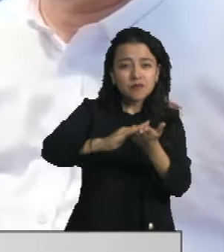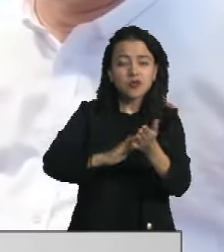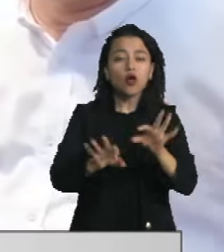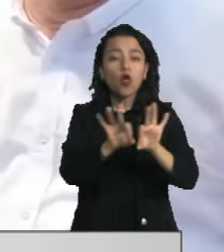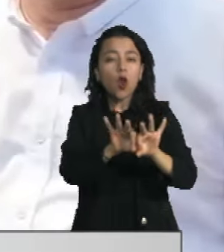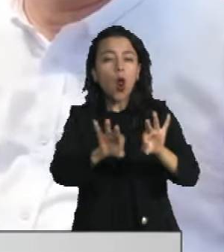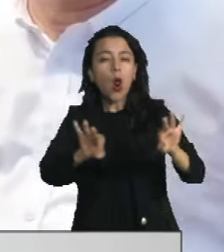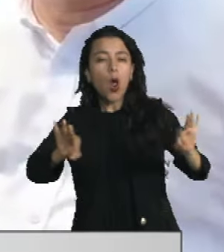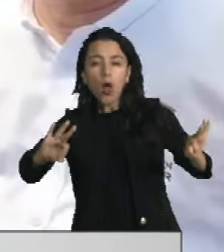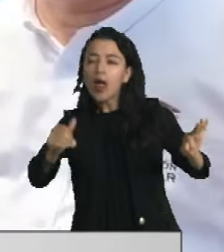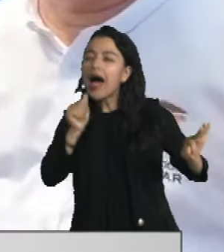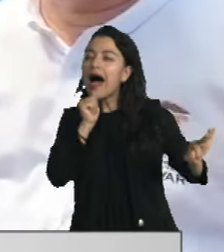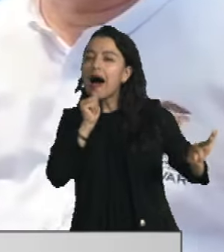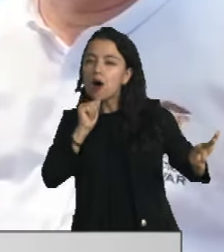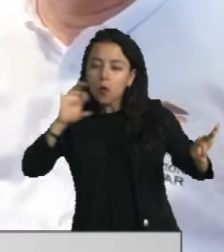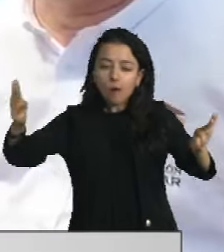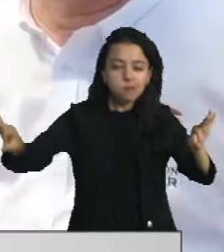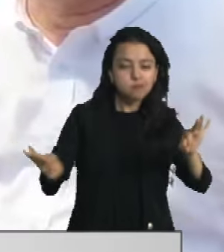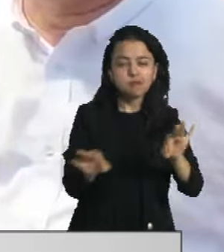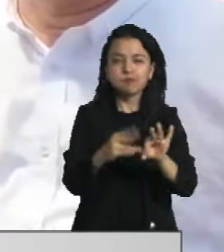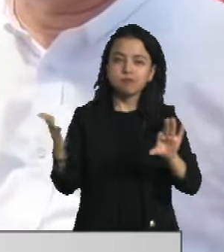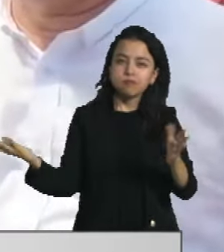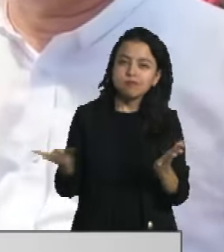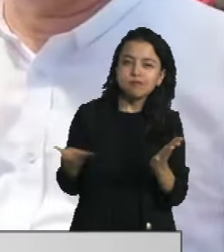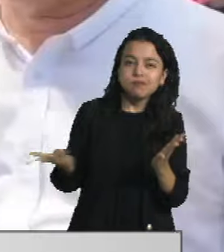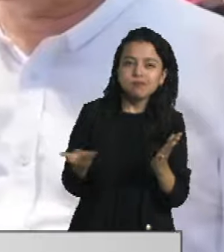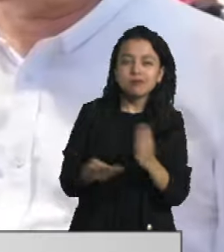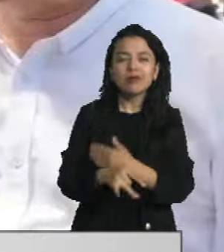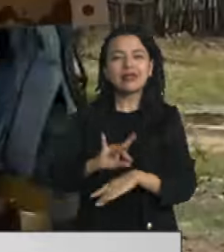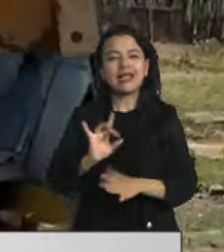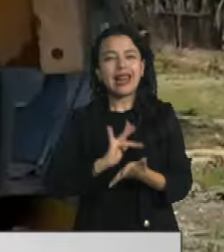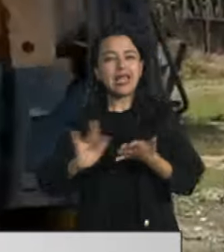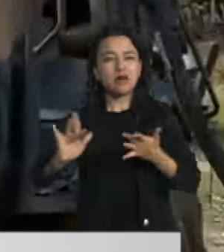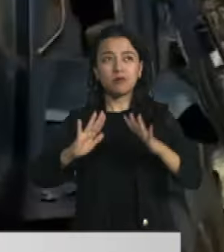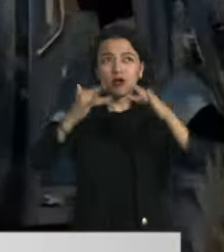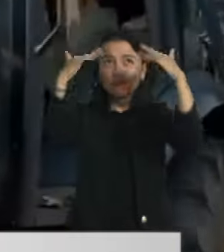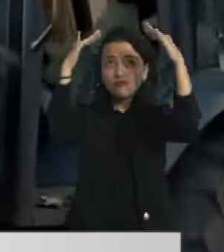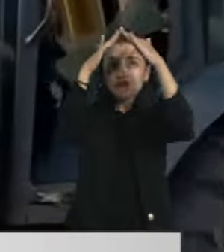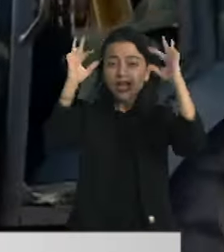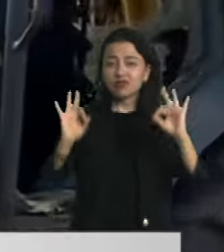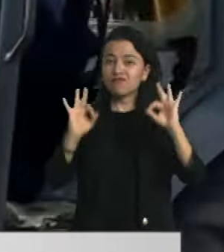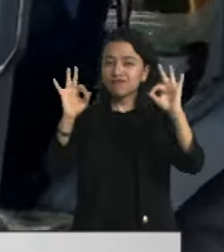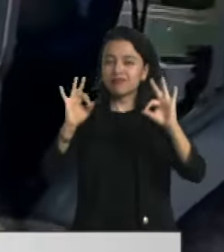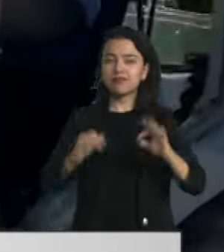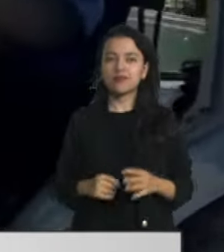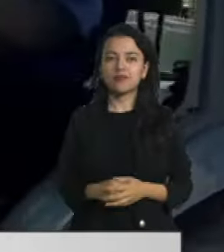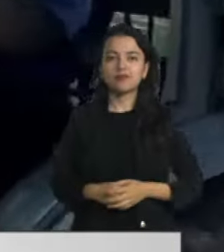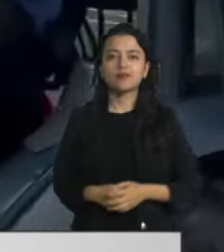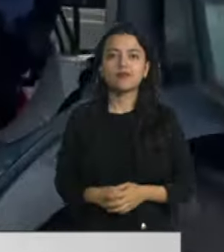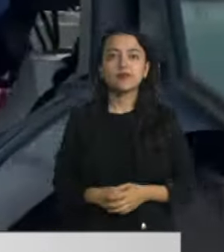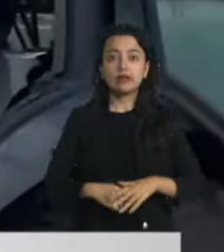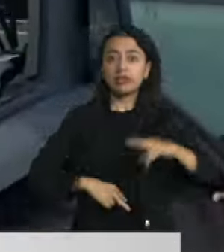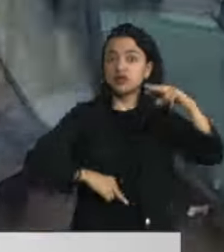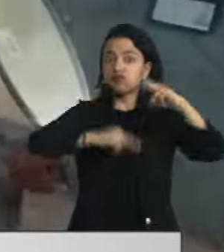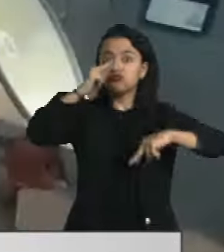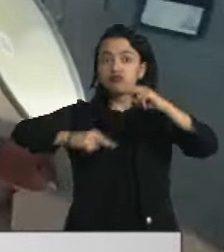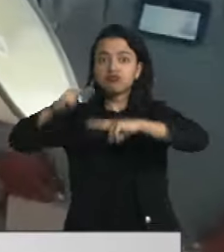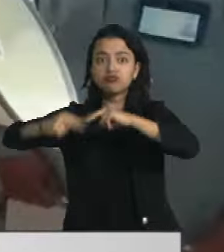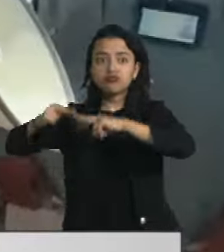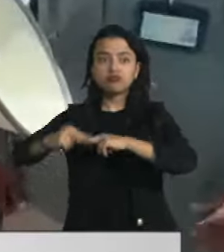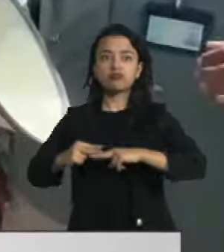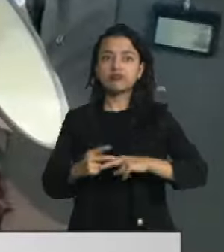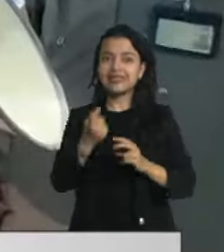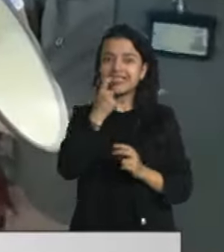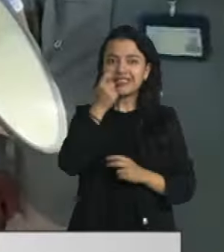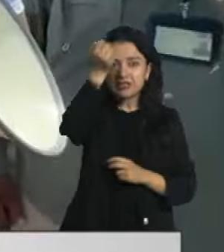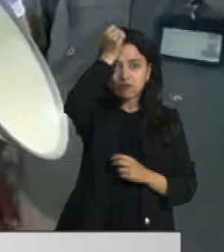conecte con el alcantarillado, con agua, con alumbrado público, con un techo digno. Los módulos habitacionales serán construidos en cemento